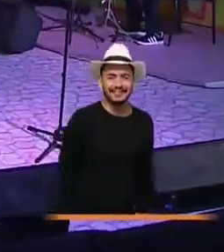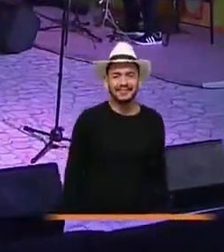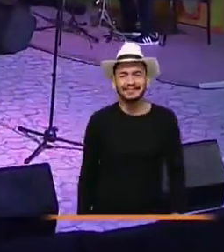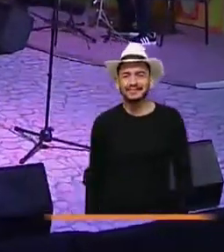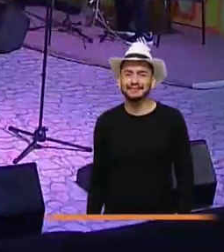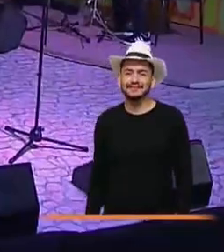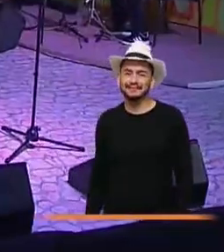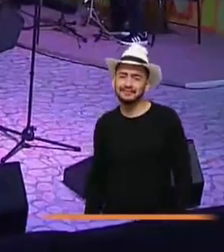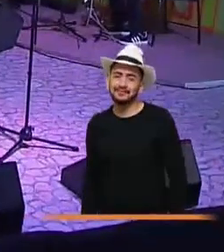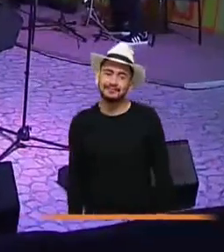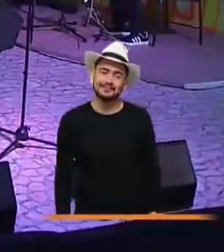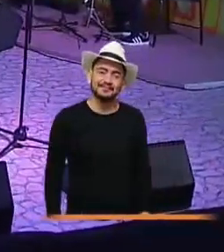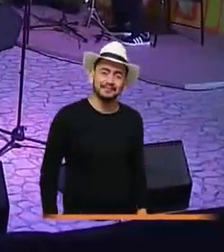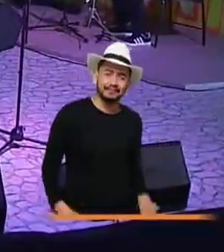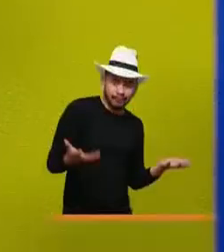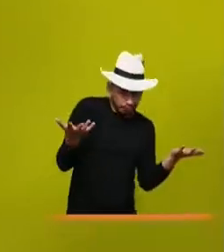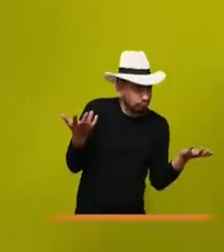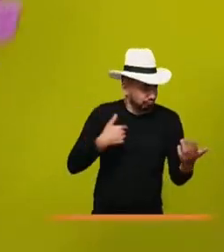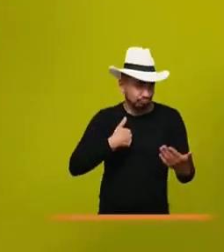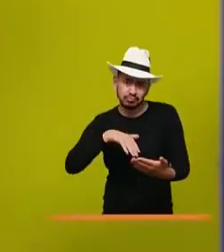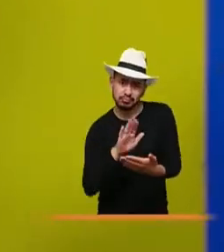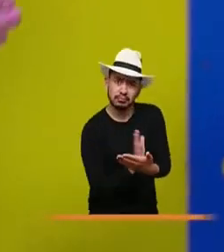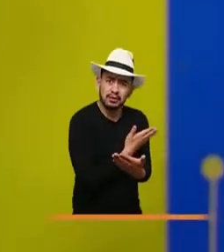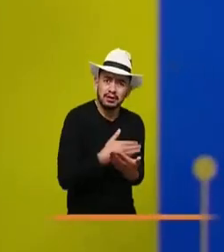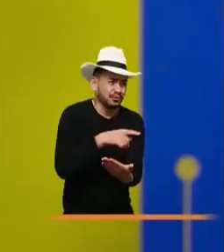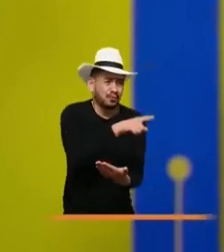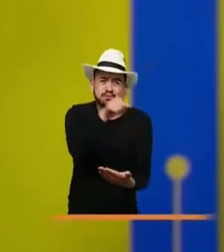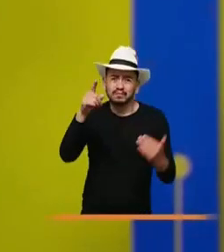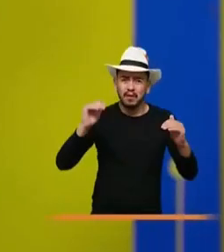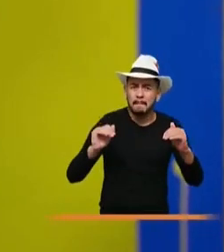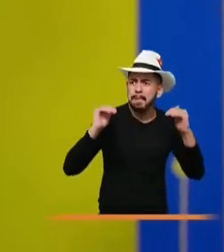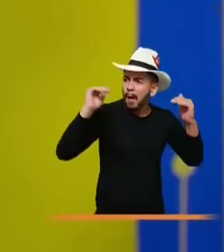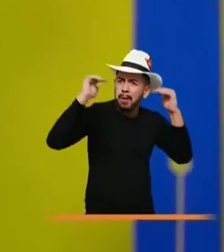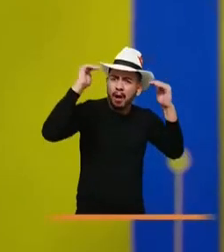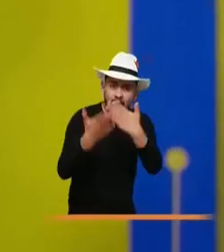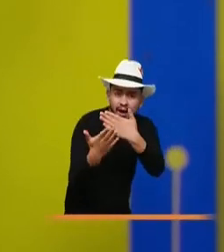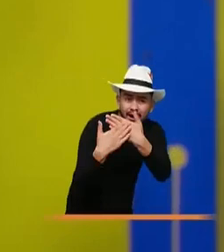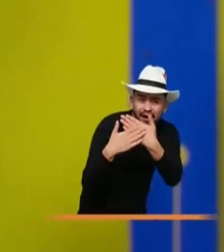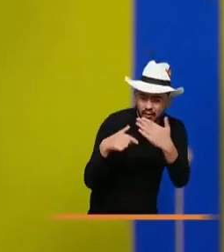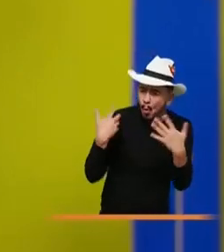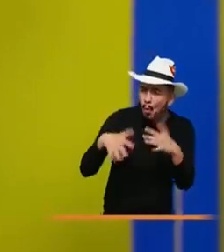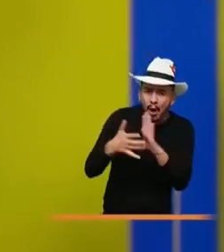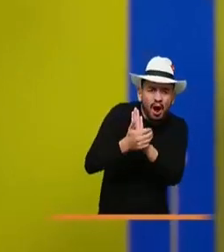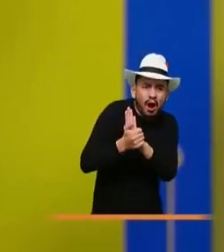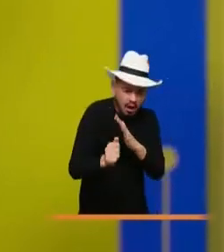en términos musicales ya que es quien canta aquí debo decirle